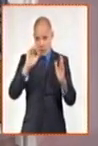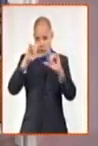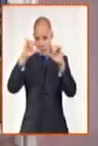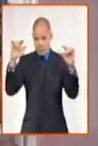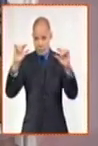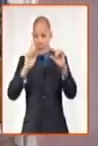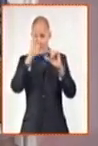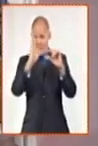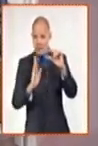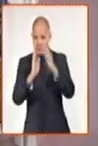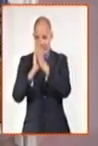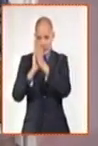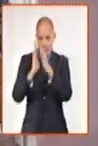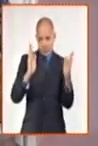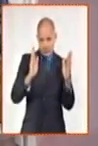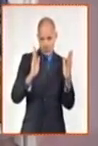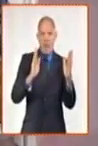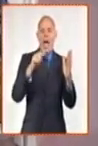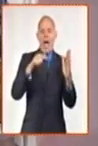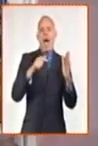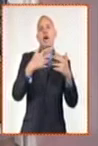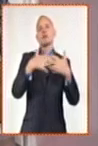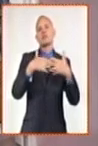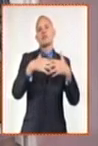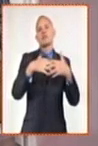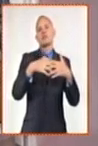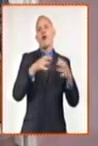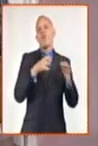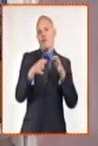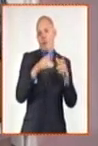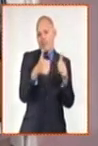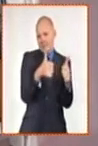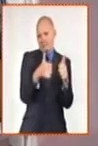que se hizo un proceso de restauración con un nivel de